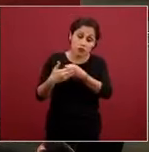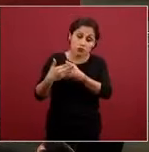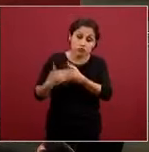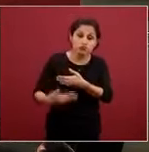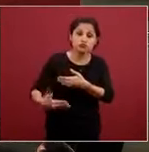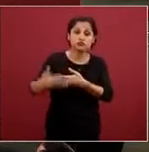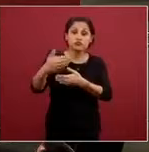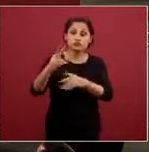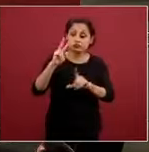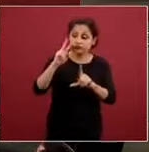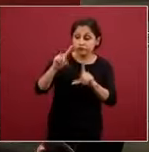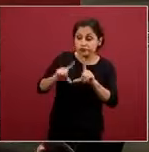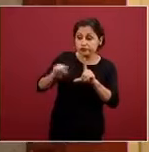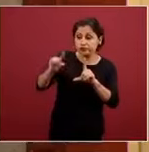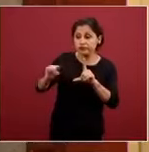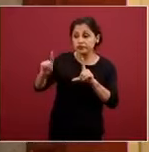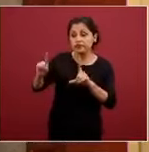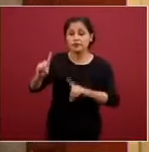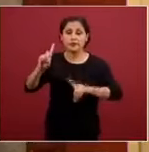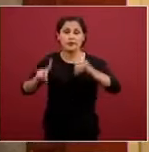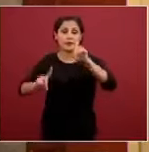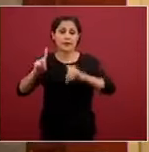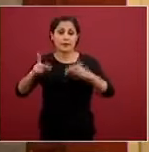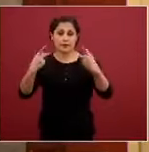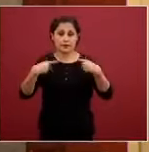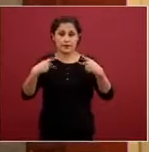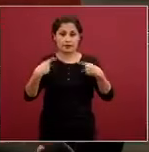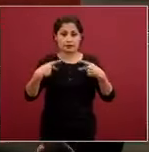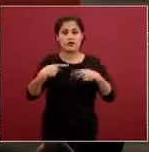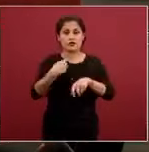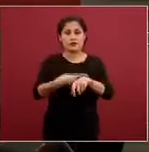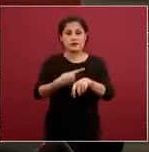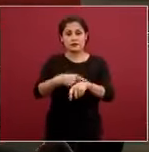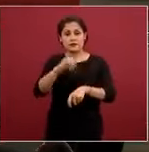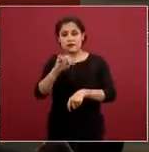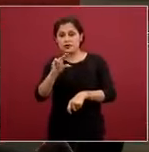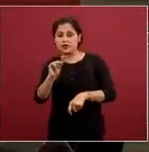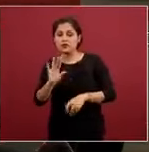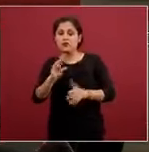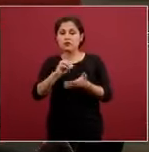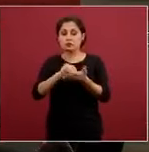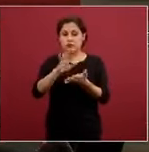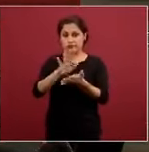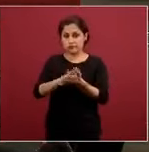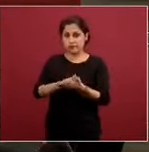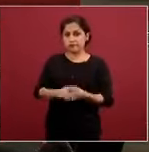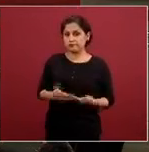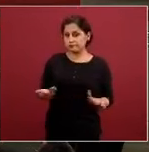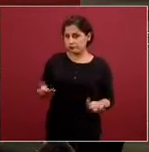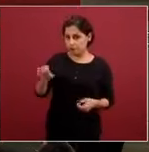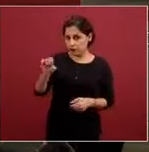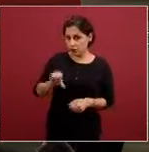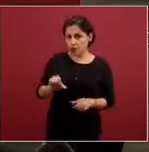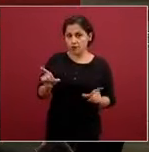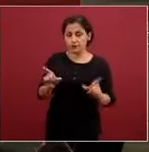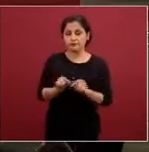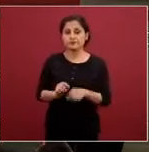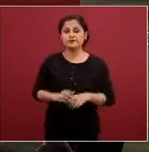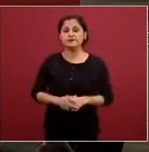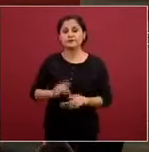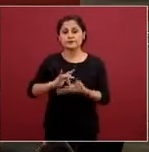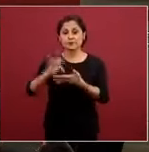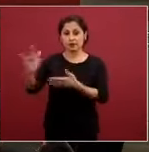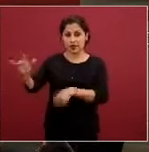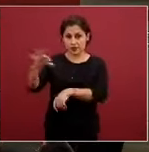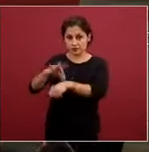mantiene en función de los casos que se vayan confirmando. Sería el panorama para esta noche. Gracias, doctor José Luis Salomía,